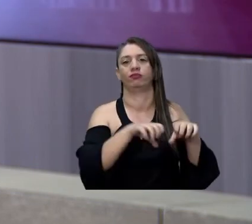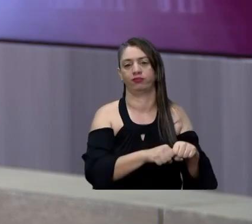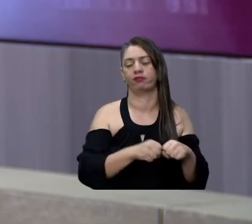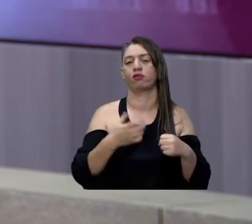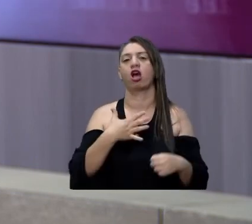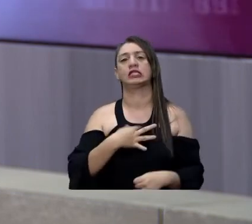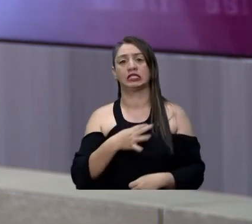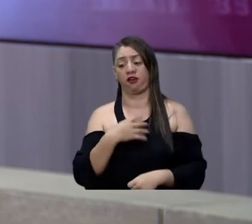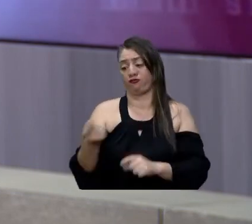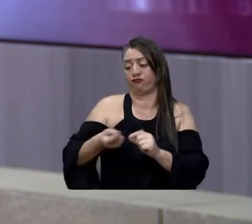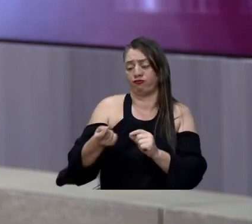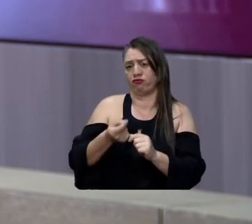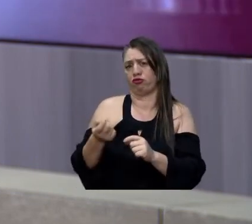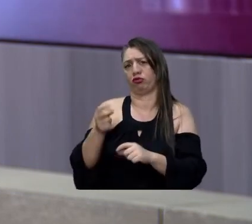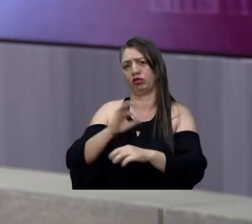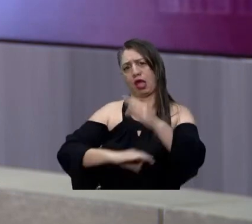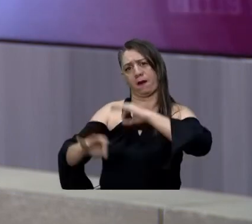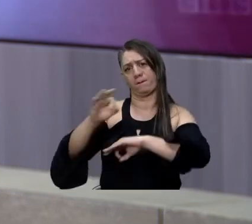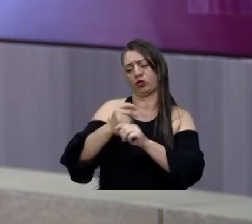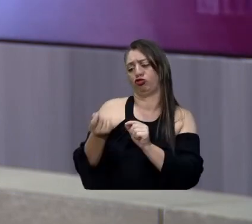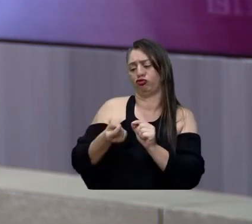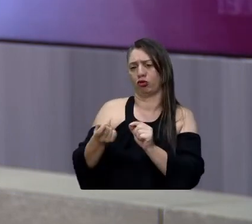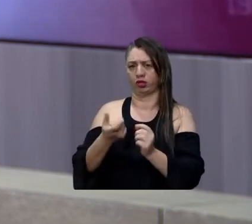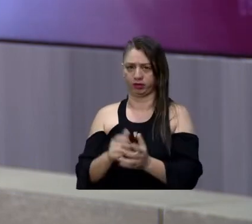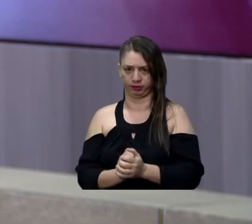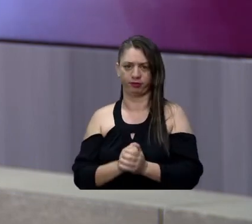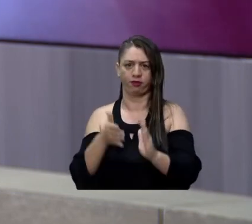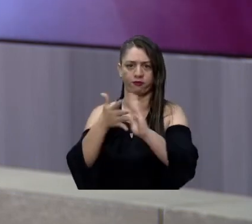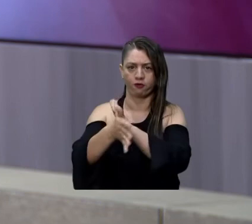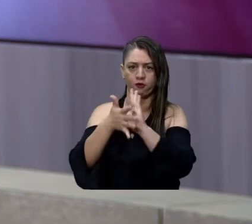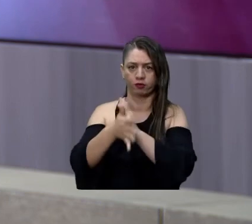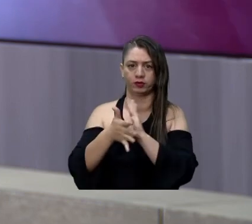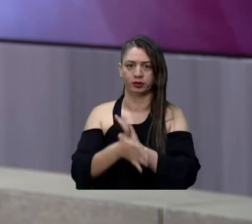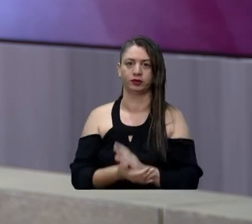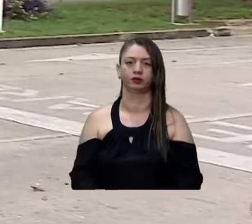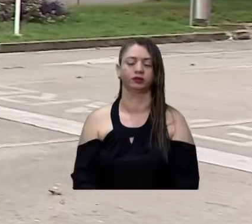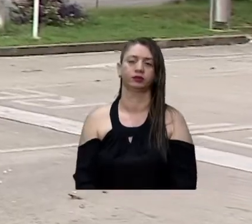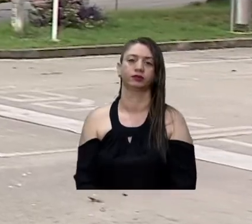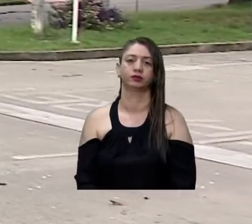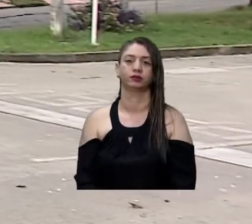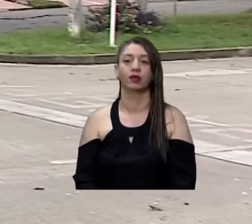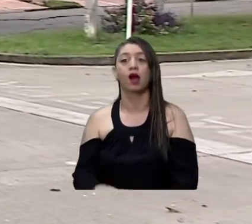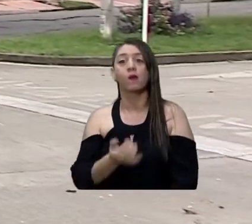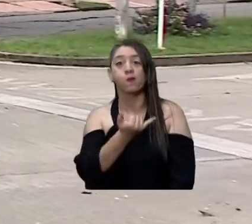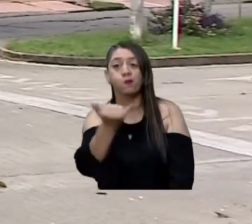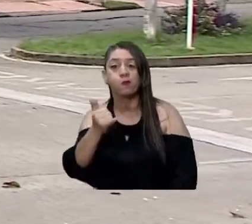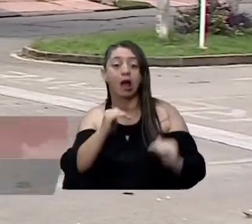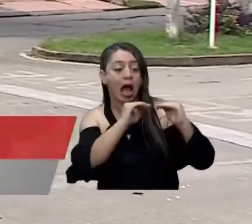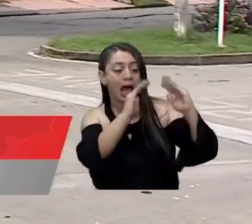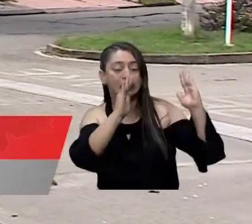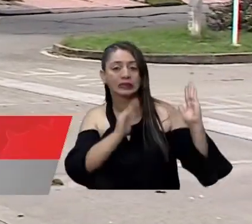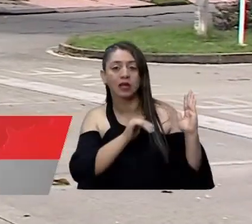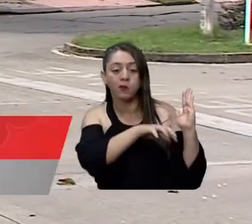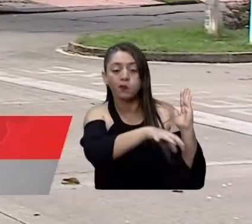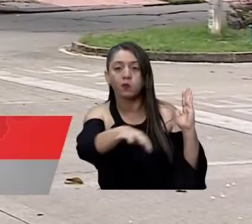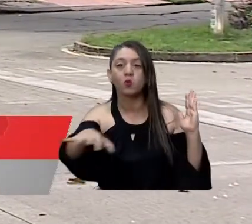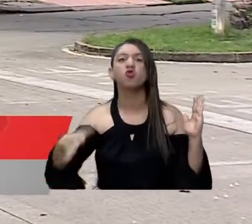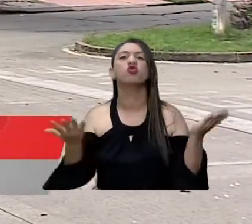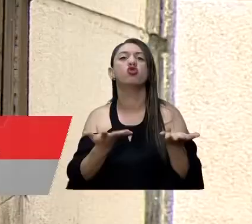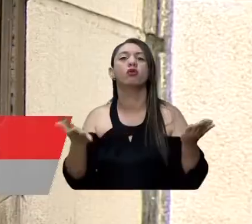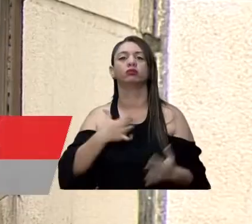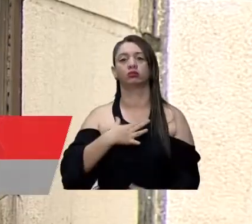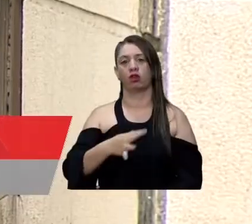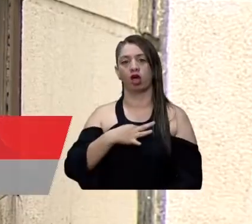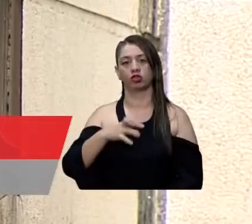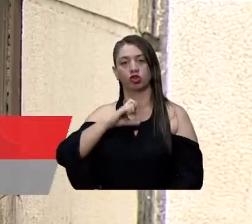a solo 2 cuadras de Telepacífico, informa la periodista Daniela Henao Piedraíta. Estas son las casas del barrio San Fernando al sur de